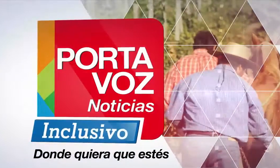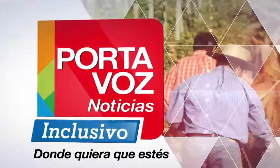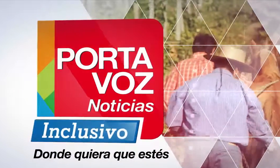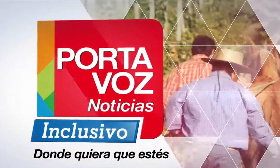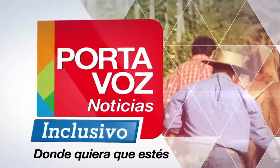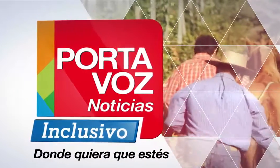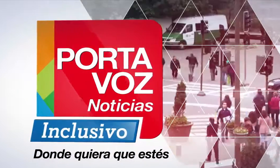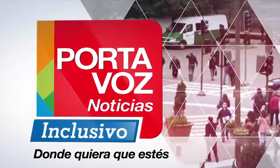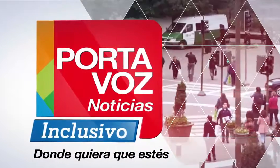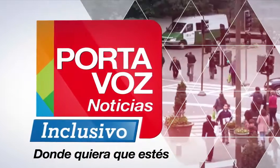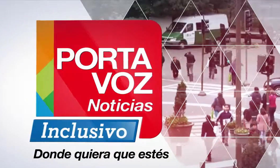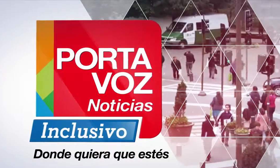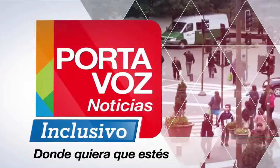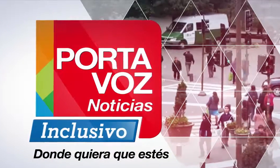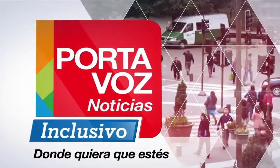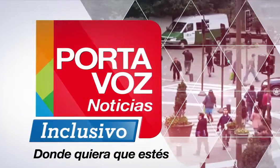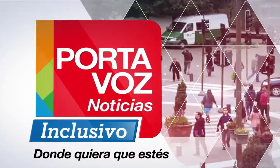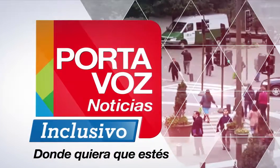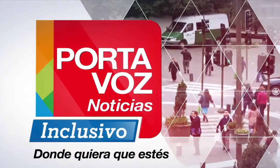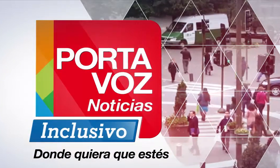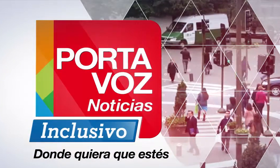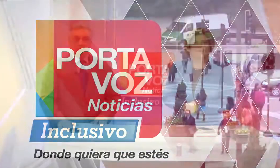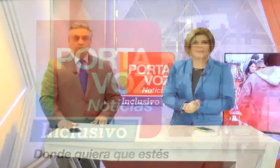Portavoz Noticias Inclusivo.